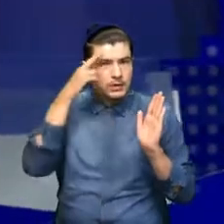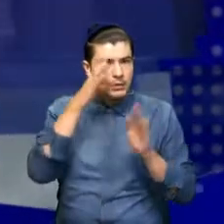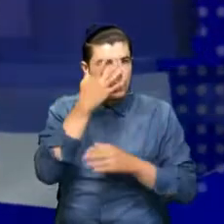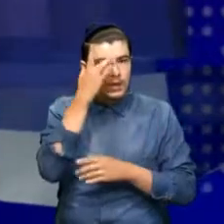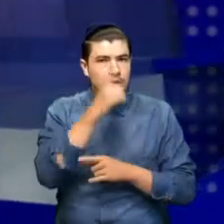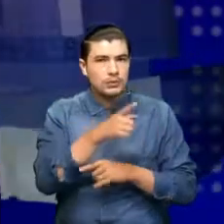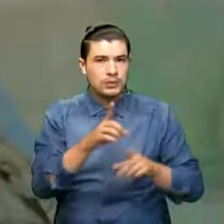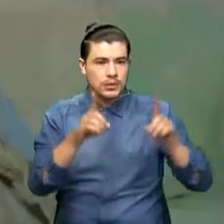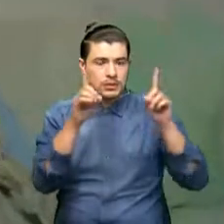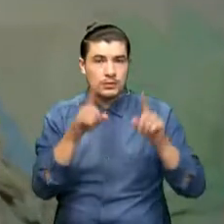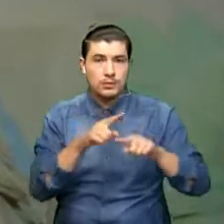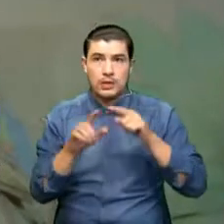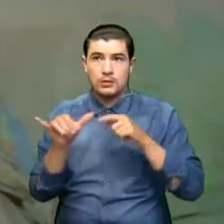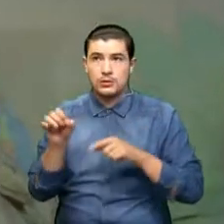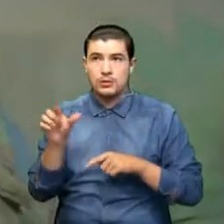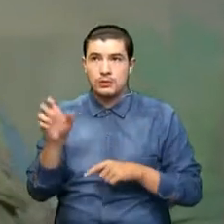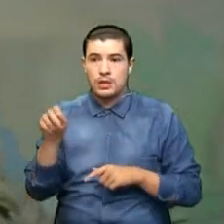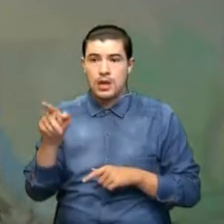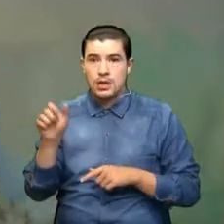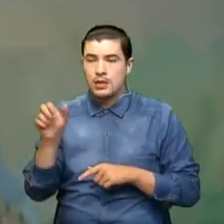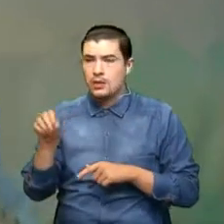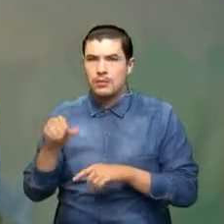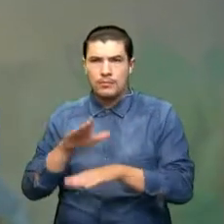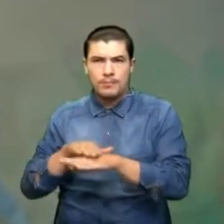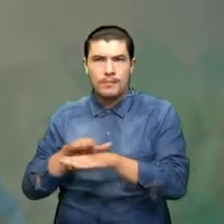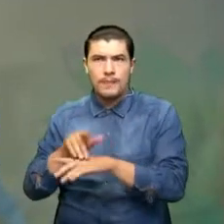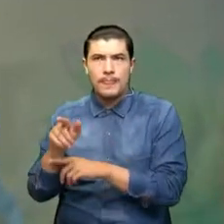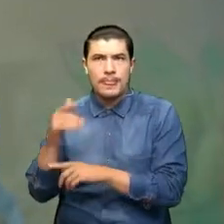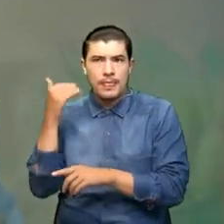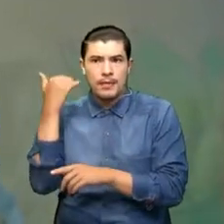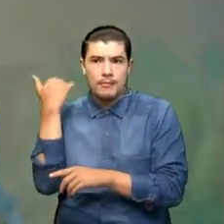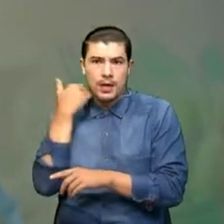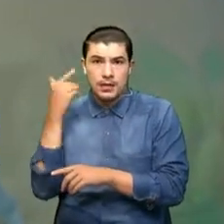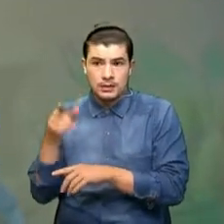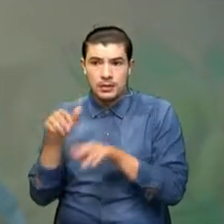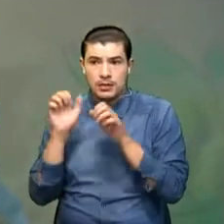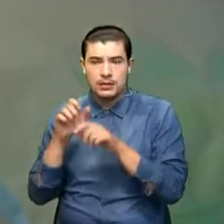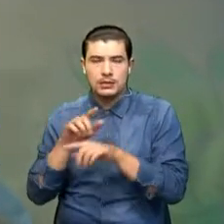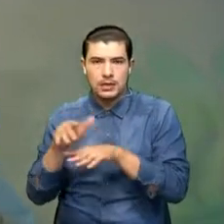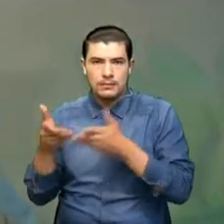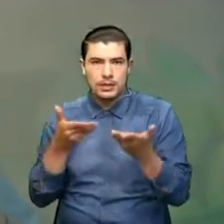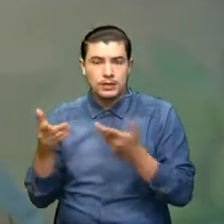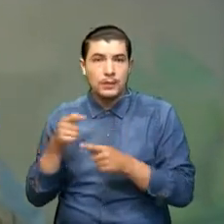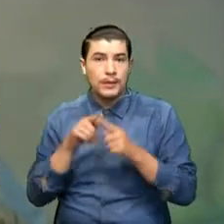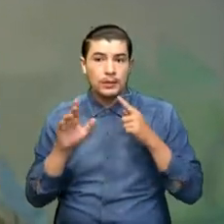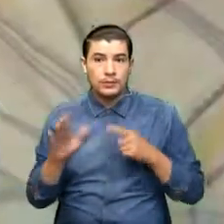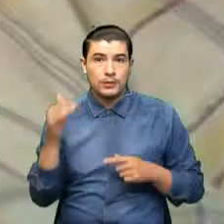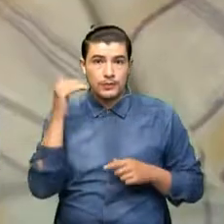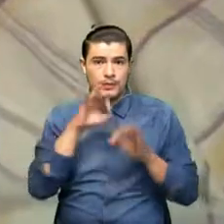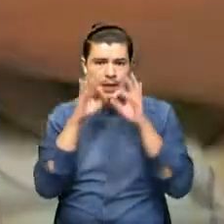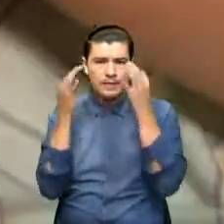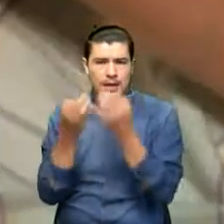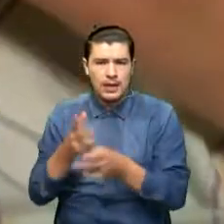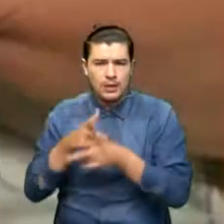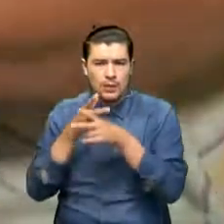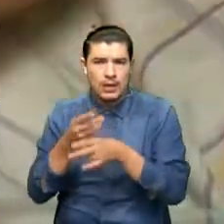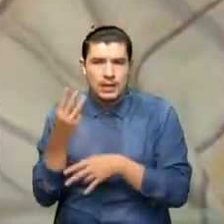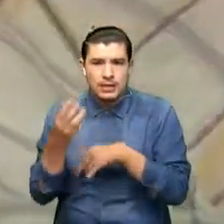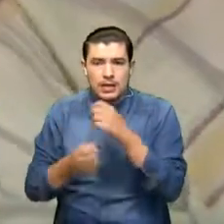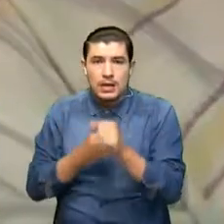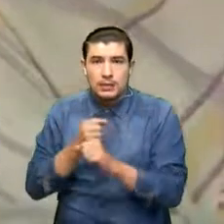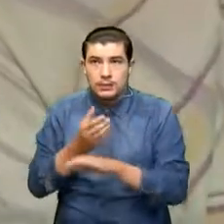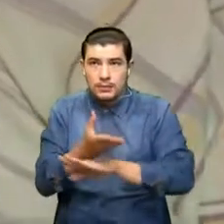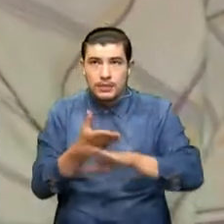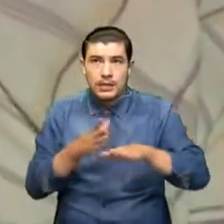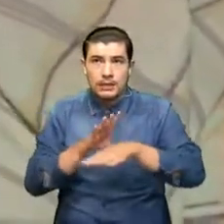aunque yolanda no ha sido notificada para dejar de prestar el servicio la familia a la que ha cuidado por más de tres años le pide a